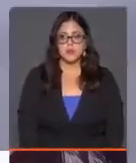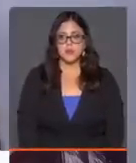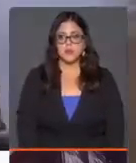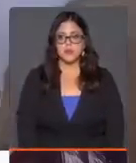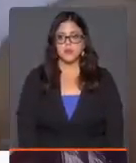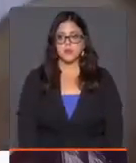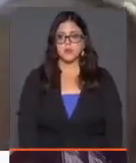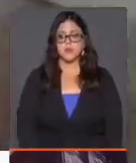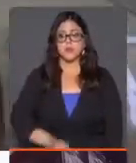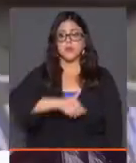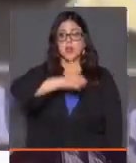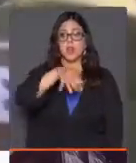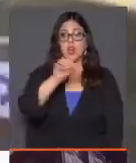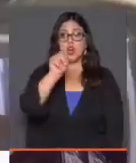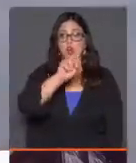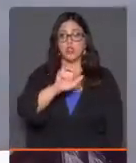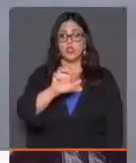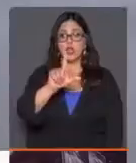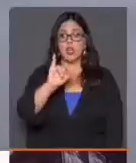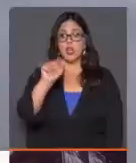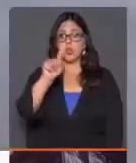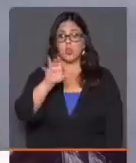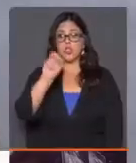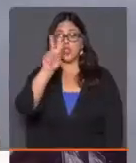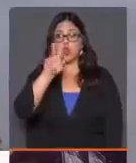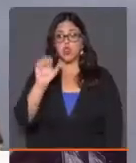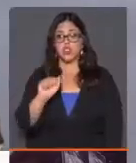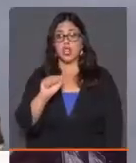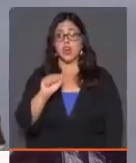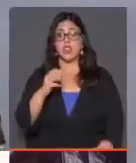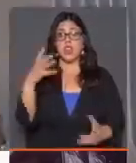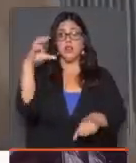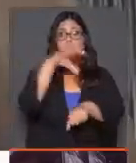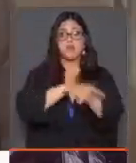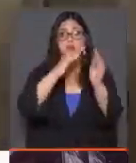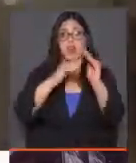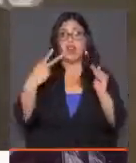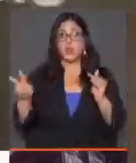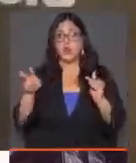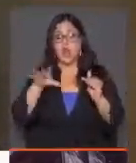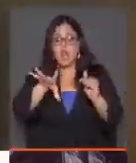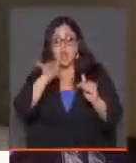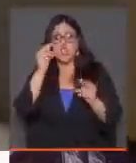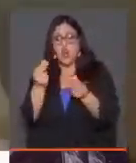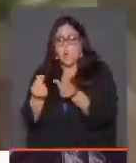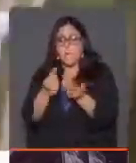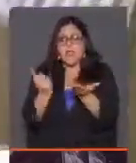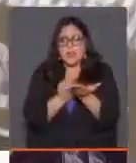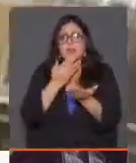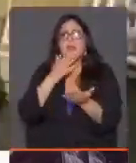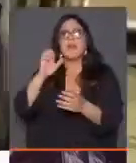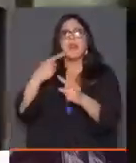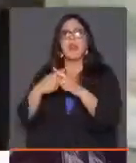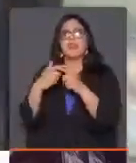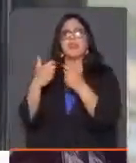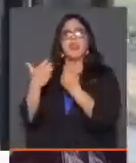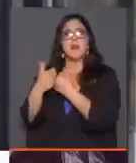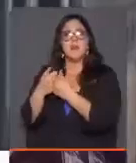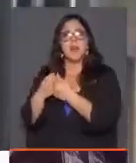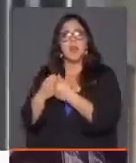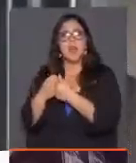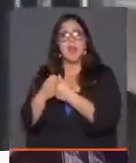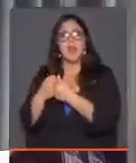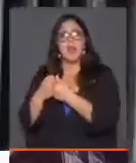A José Luis Osa lo detuvieron en su casa, encontraron en ella dinero en efectivo, también en la de su expareja. Le propusieron colaborar